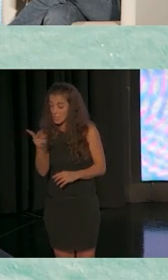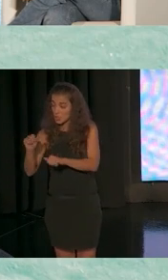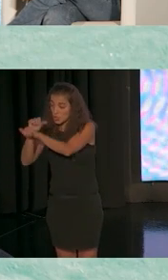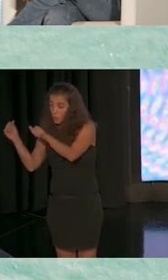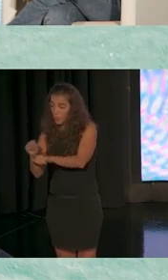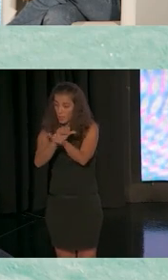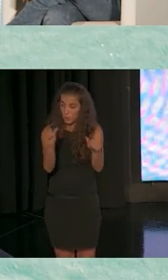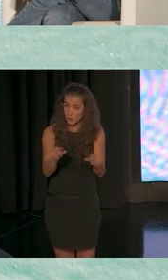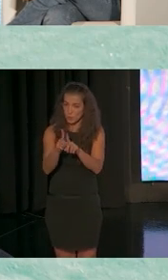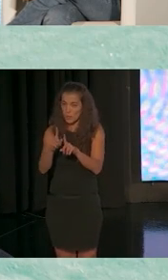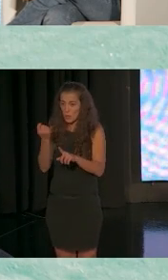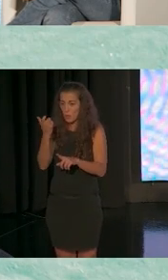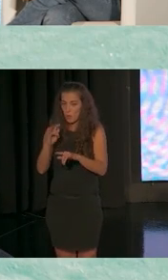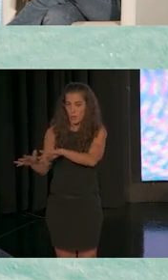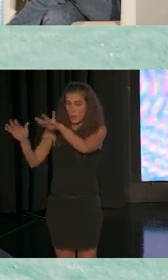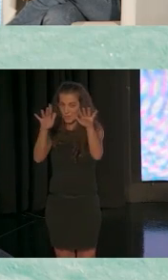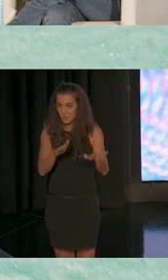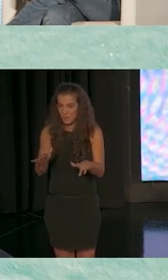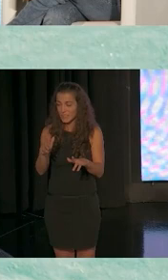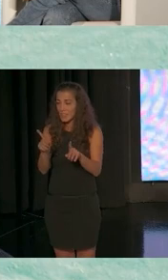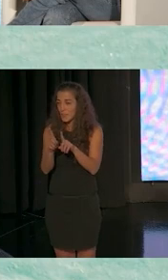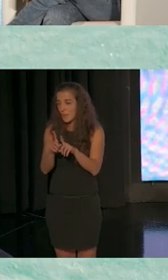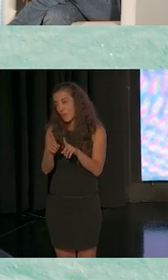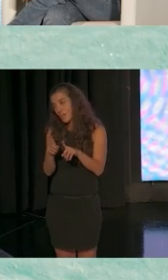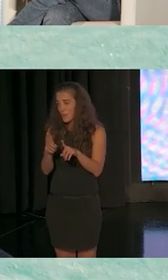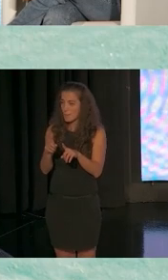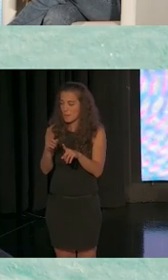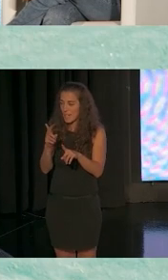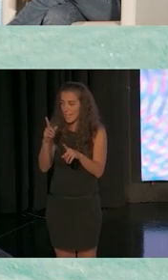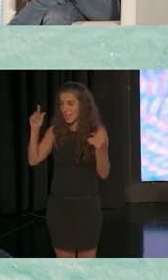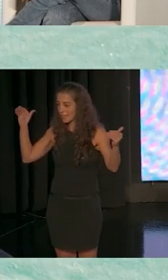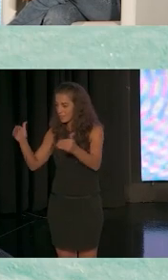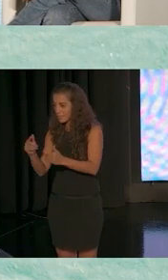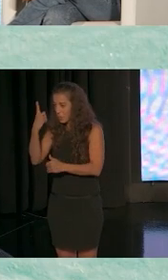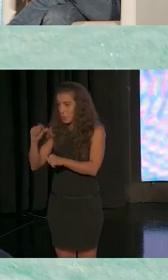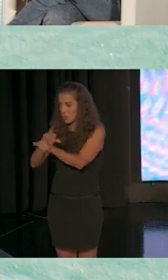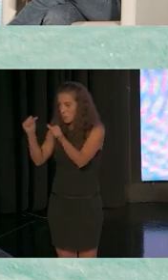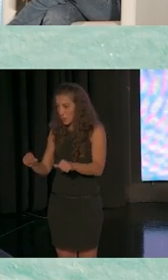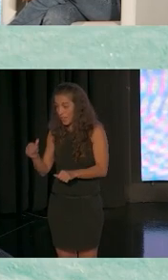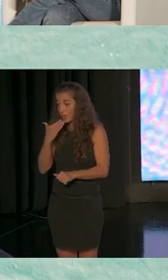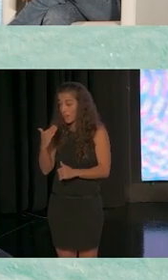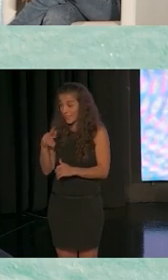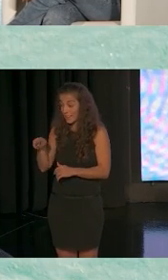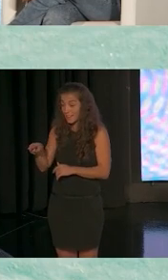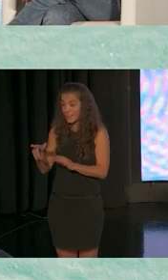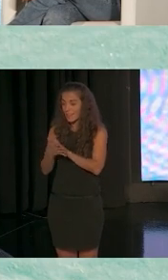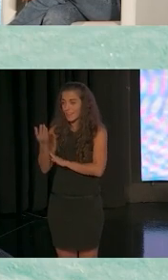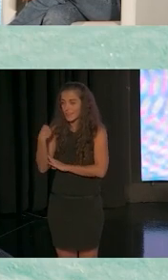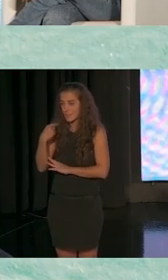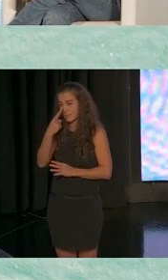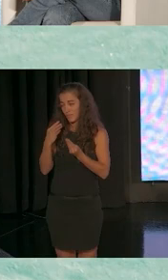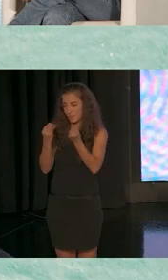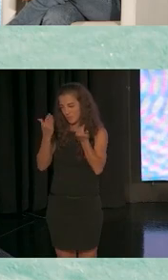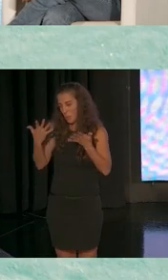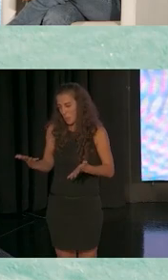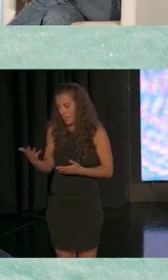ellos y imagino que ya adivinan desde cuál vamos a ser capaces de poder derivar implicaciones